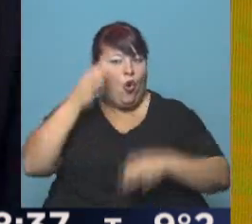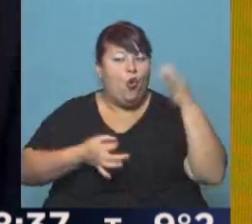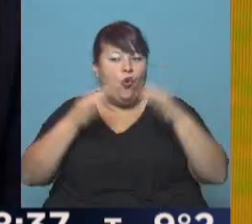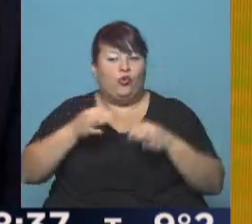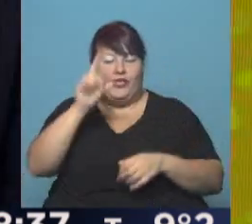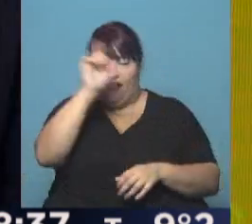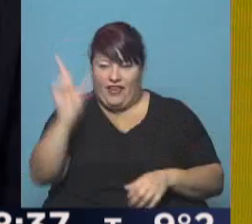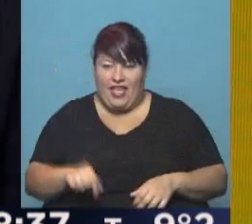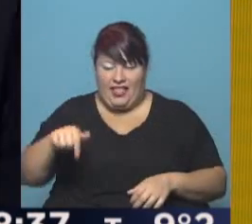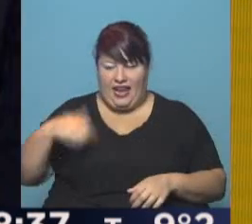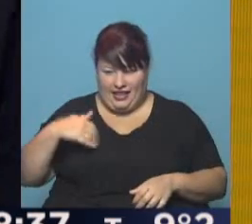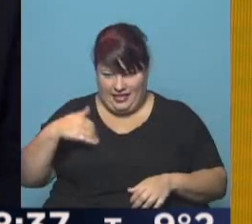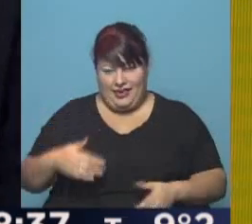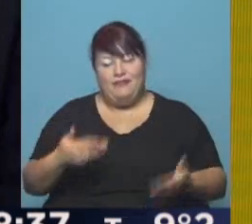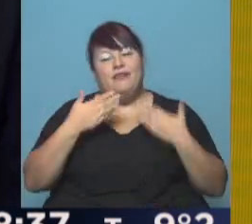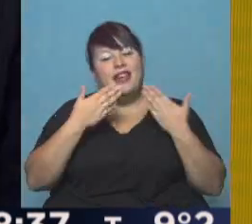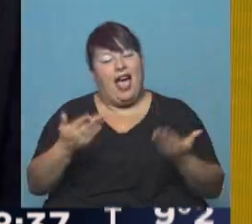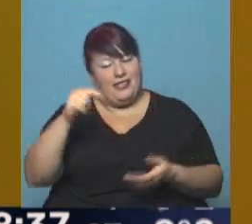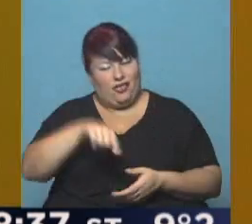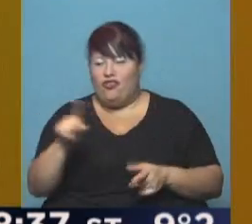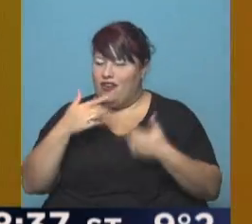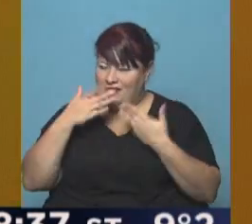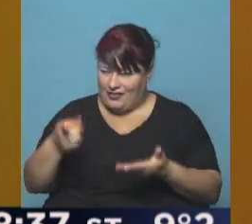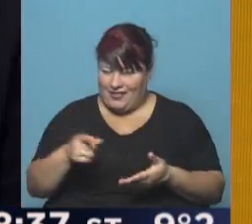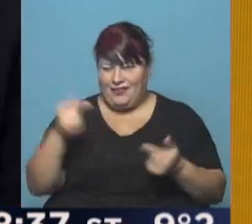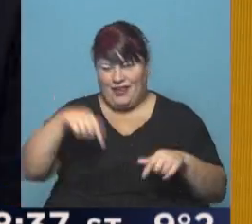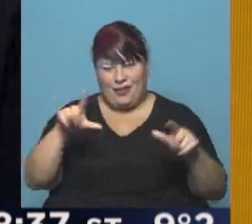justicia federal en la República Argentina. Fernando Sánchez, gracias, No, gracias por a estar en la ustedes. televisión pública.